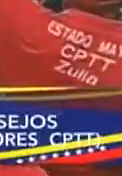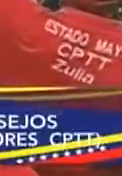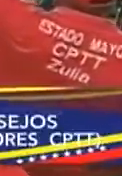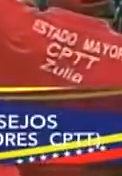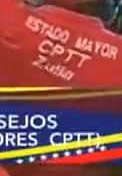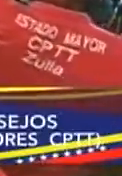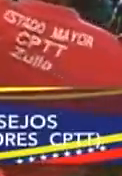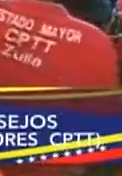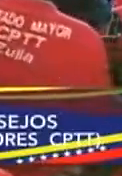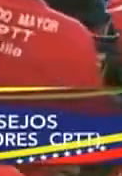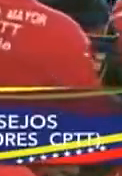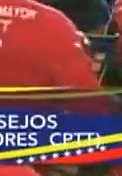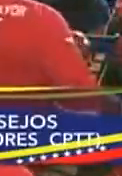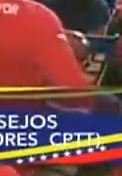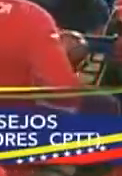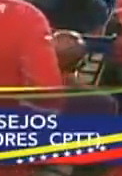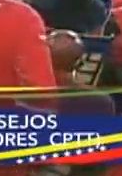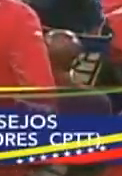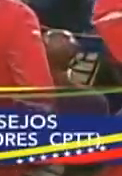Hermanos y hermanas,